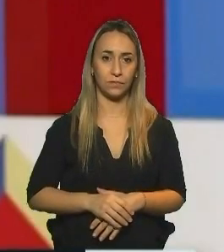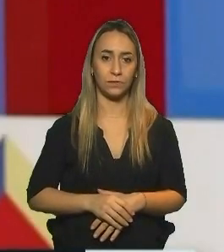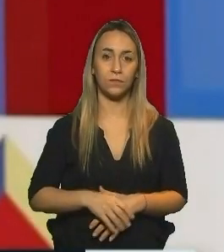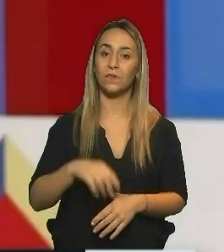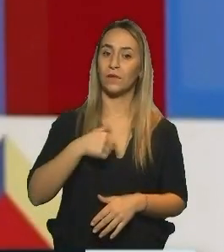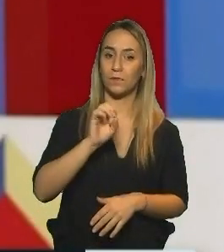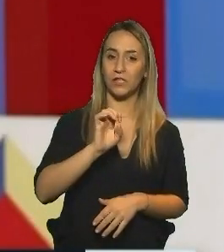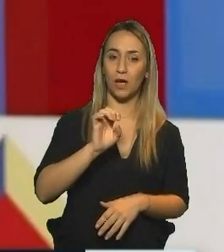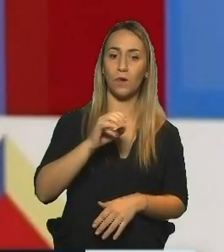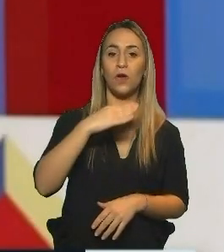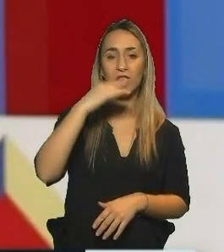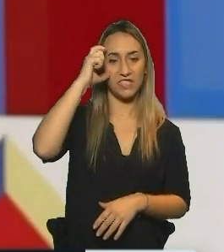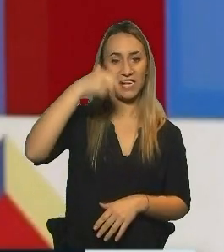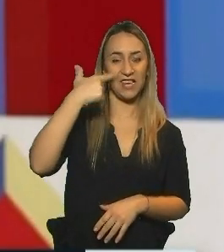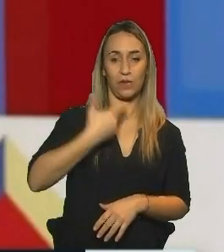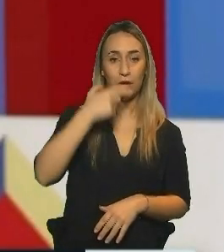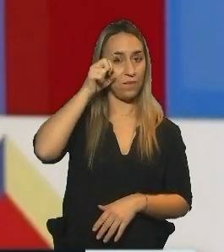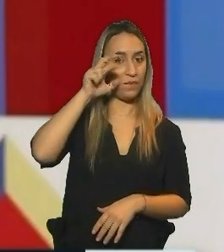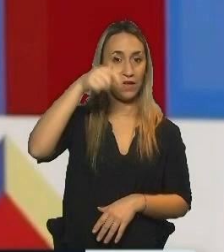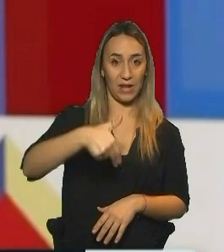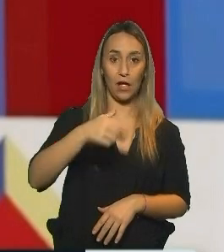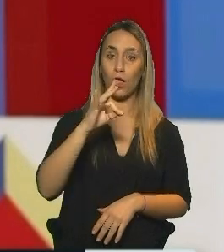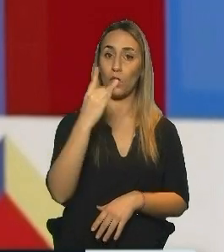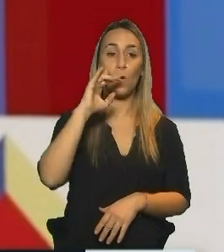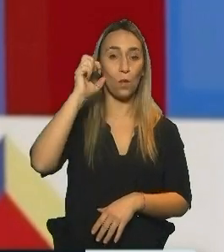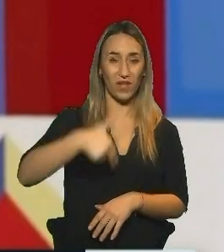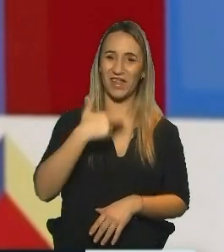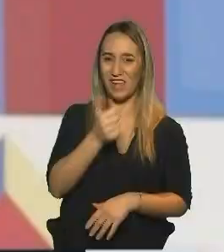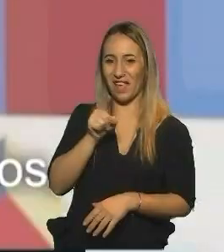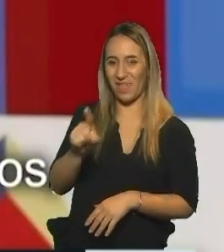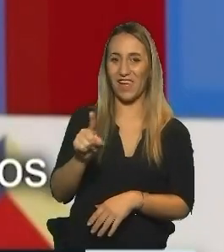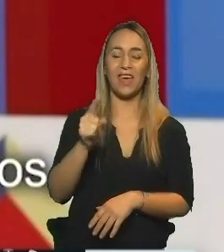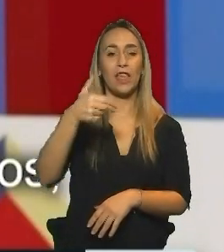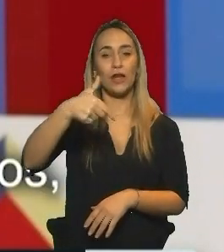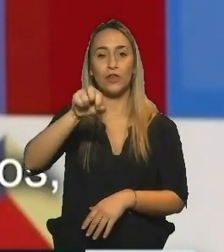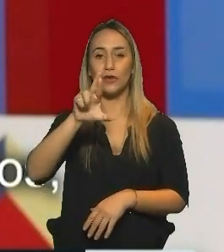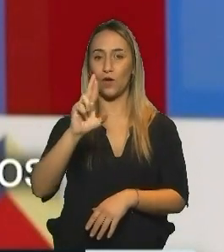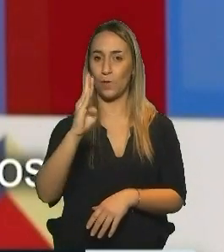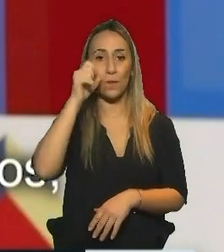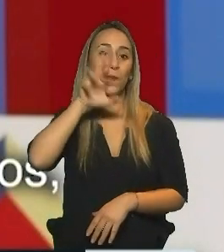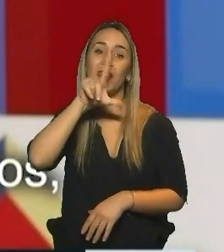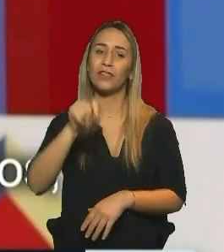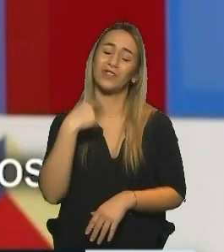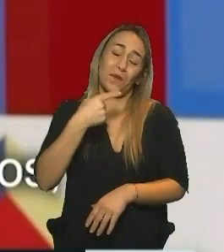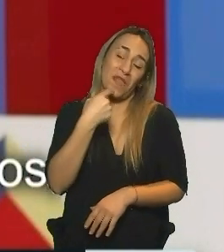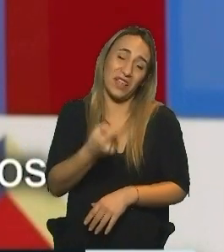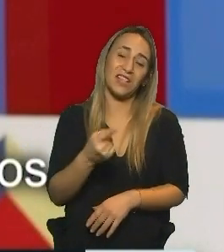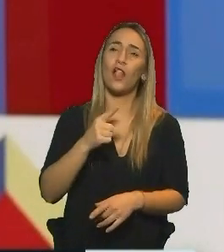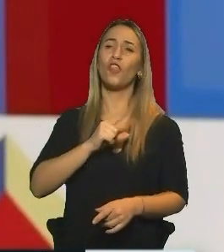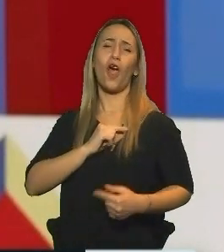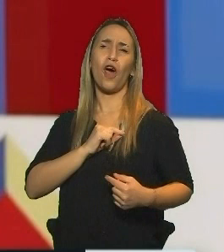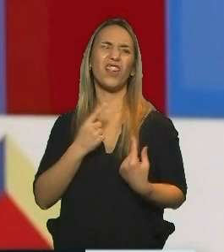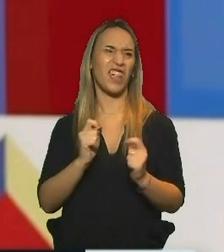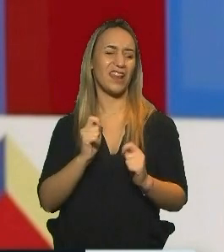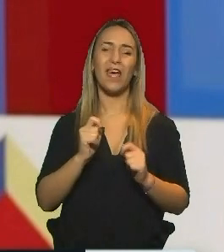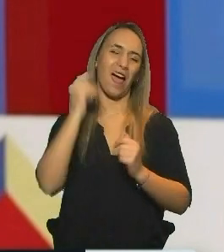Mi nombre es Jennifer Dubín, yo soy la hija de Norberto Ariel Dubín. Siempre se dice que ese dolor lo llevan los adultos,